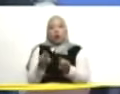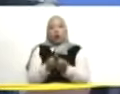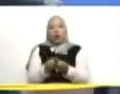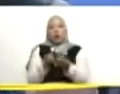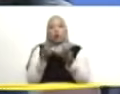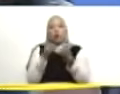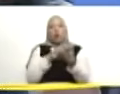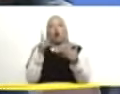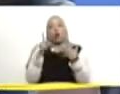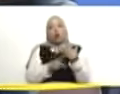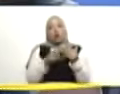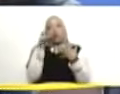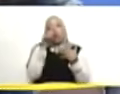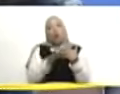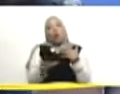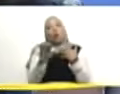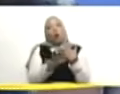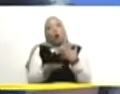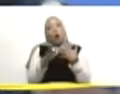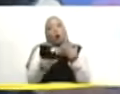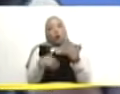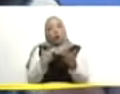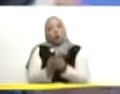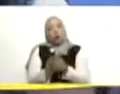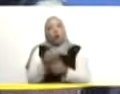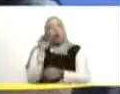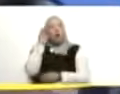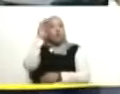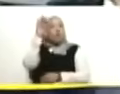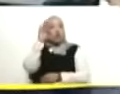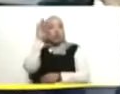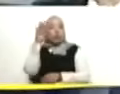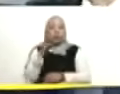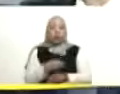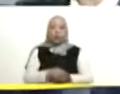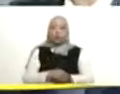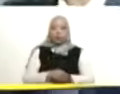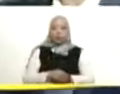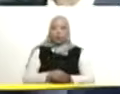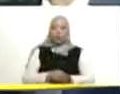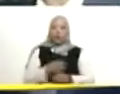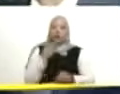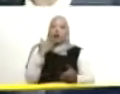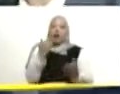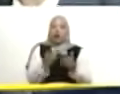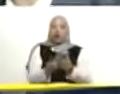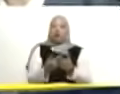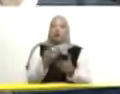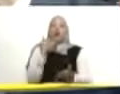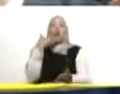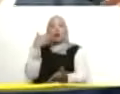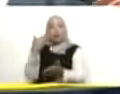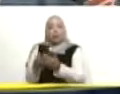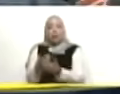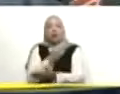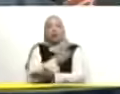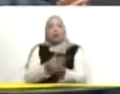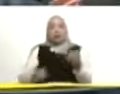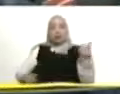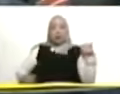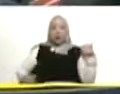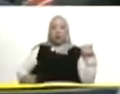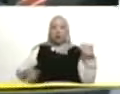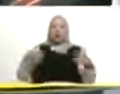este presente, pero sobre todo por este futuro. Entonces, bueno, estamos agradecidos y agradecidas, presidente,